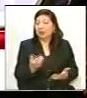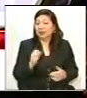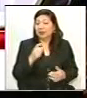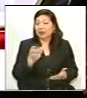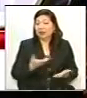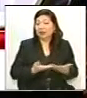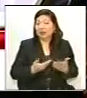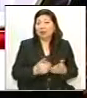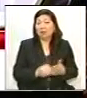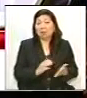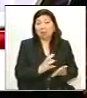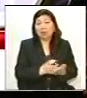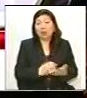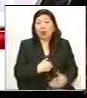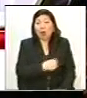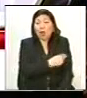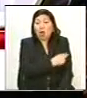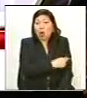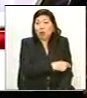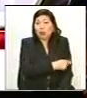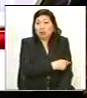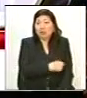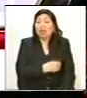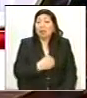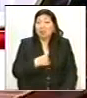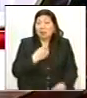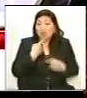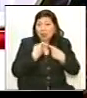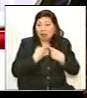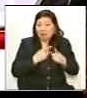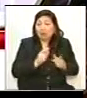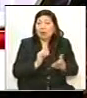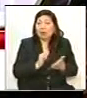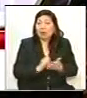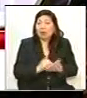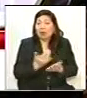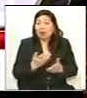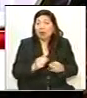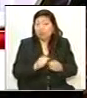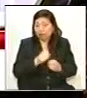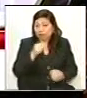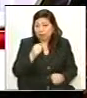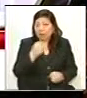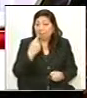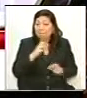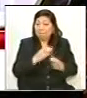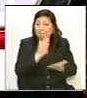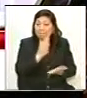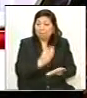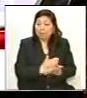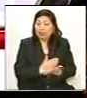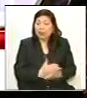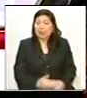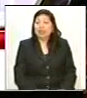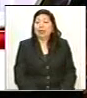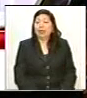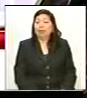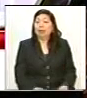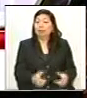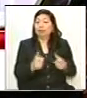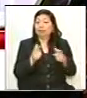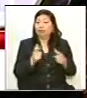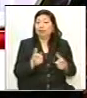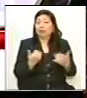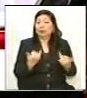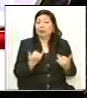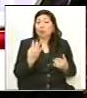Y con relación al tema de los hospitales, sí, a mí me han informado que ha habido un levantamiento parcial de las observaciones